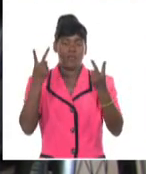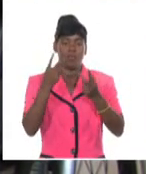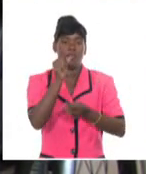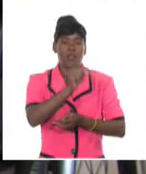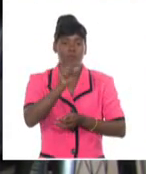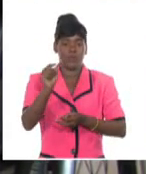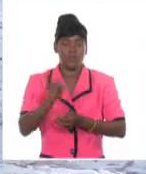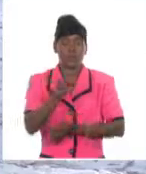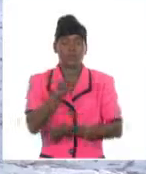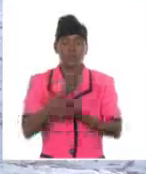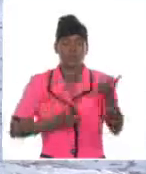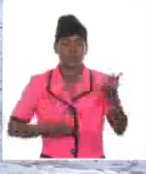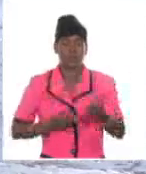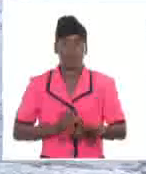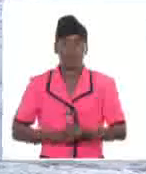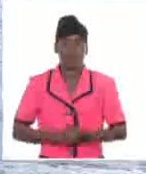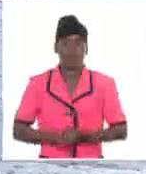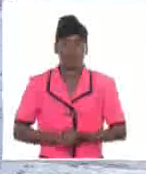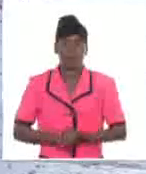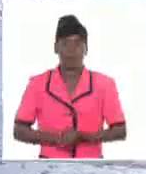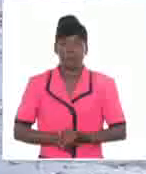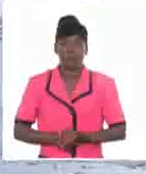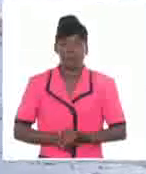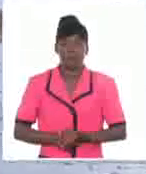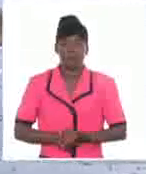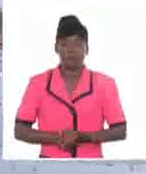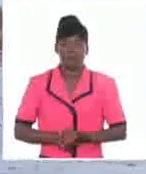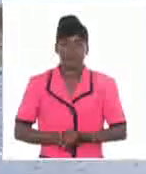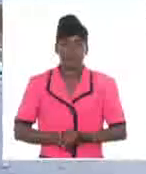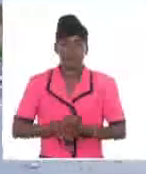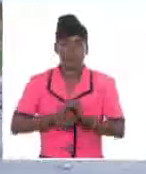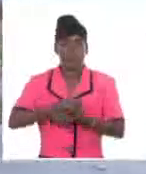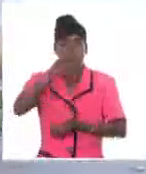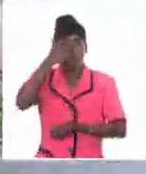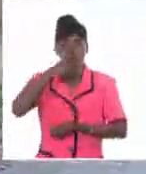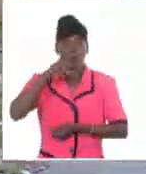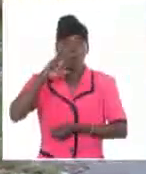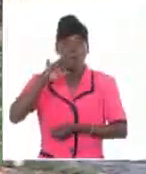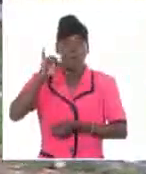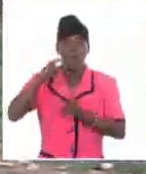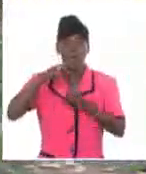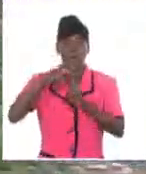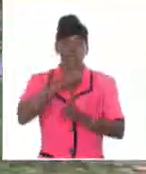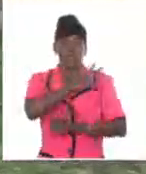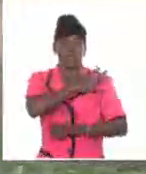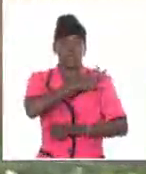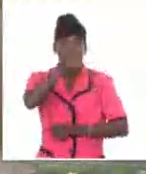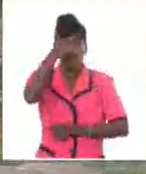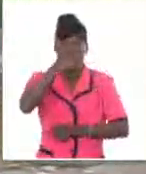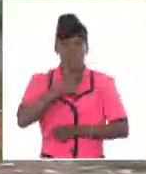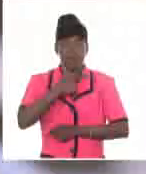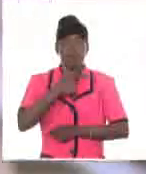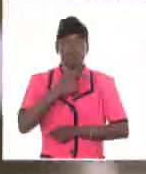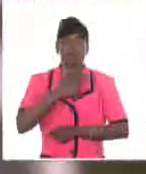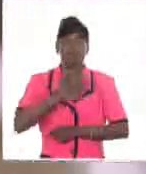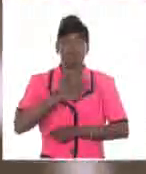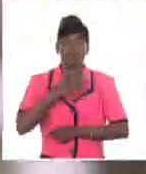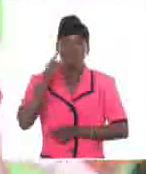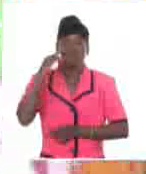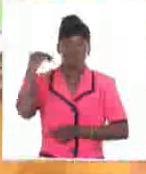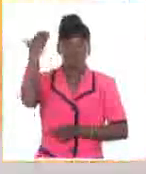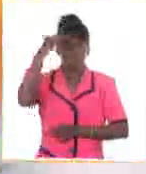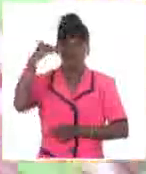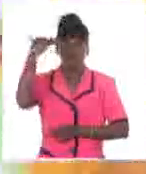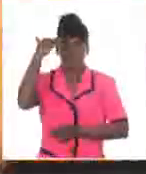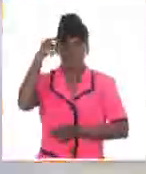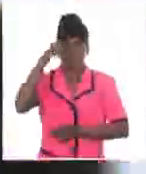personas con discapacidad. A Marixa le inspiran sus ancestras, que le trajeron de África el turbante, no solo